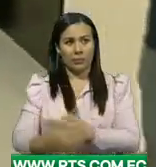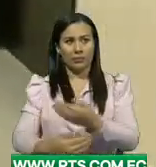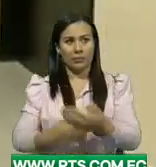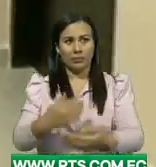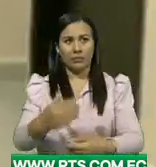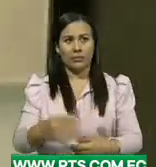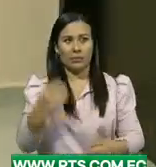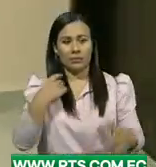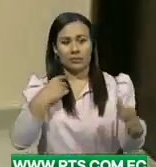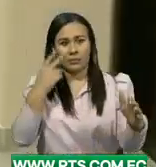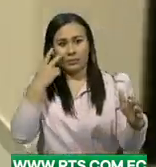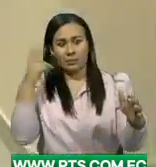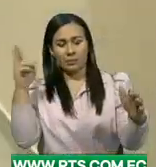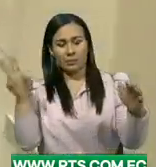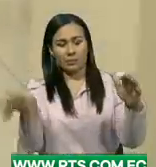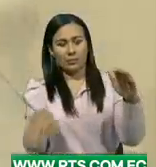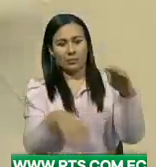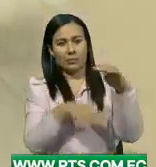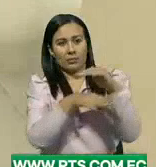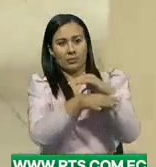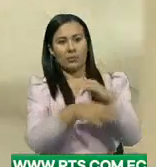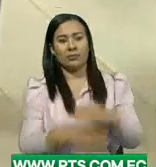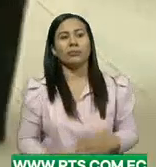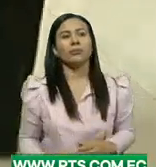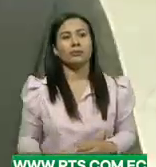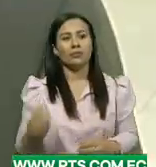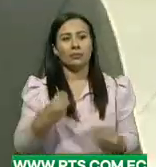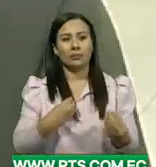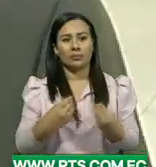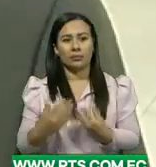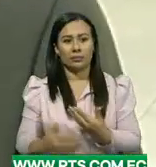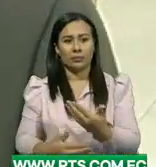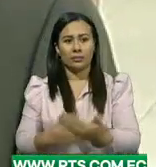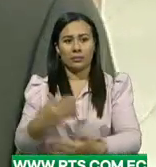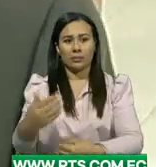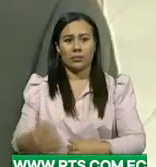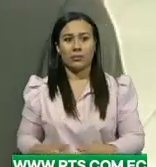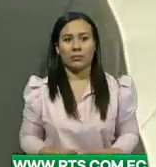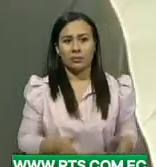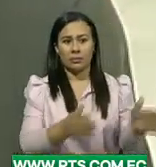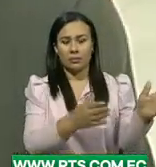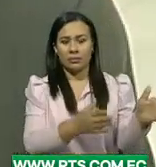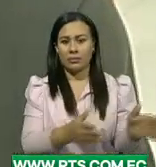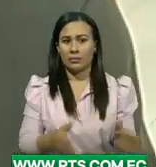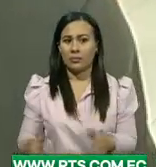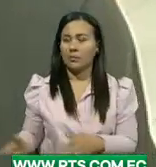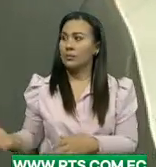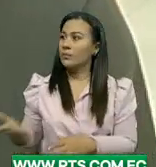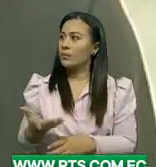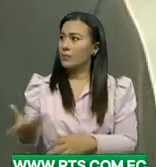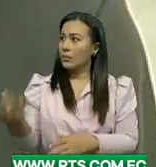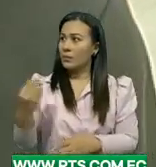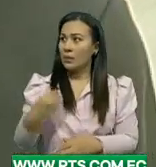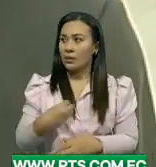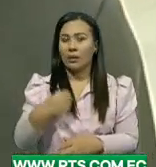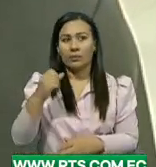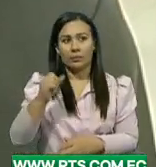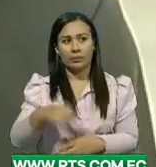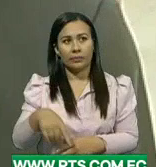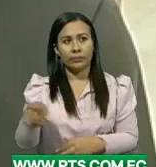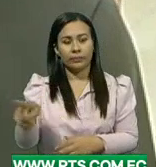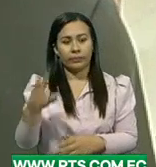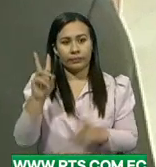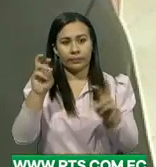lo neutralizan y al revisarle en la billetera que portaba, le encontraron sustancia catalogada sujeta